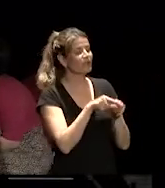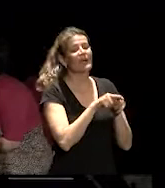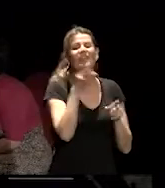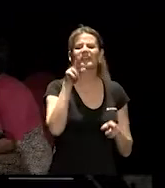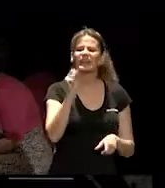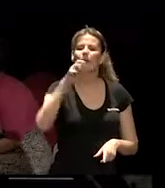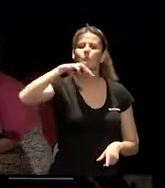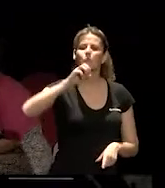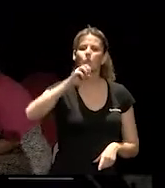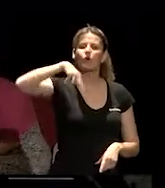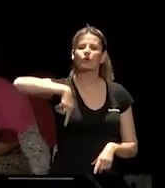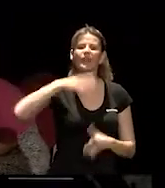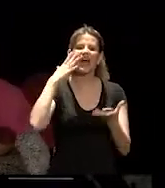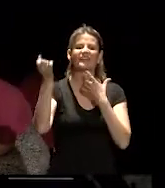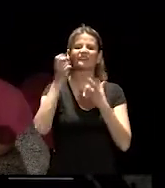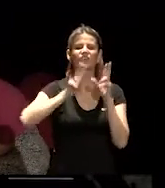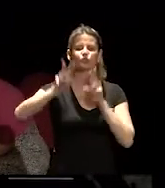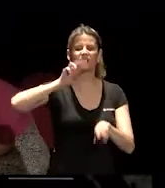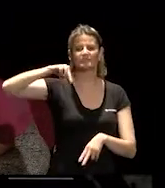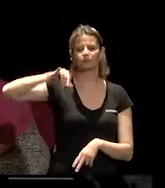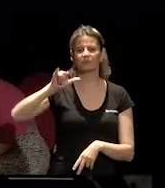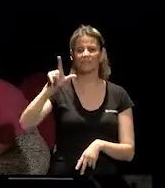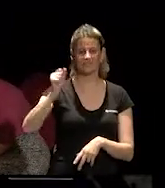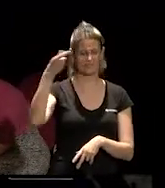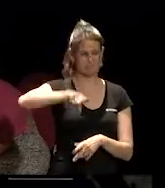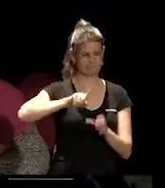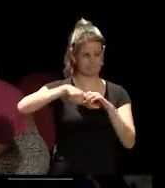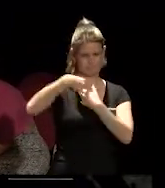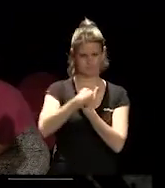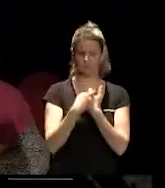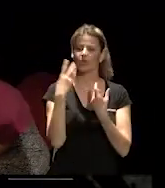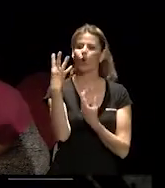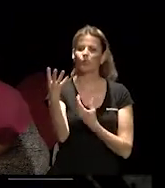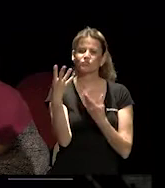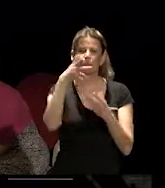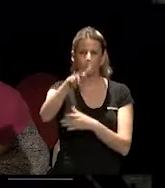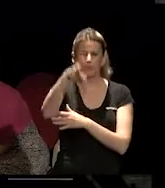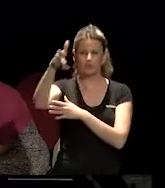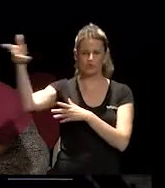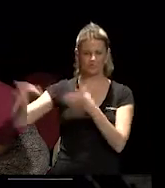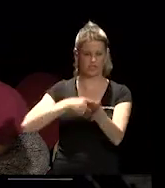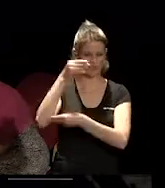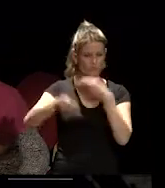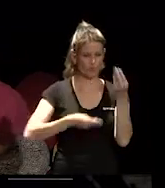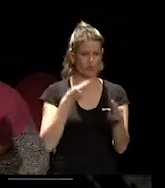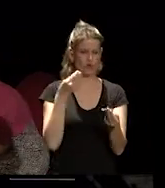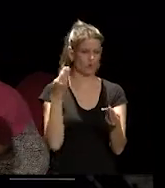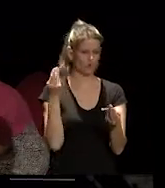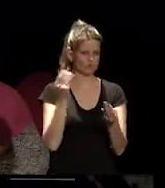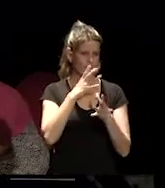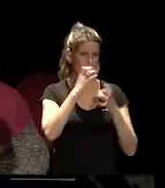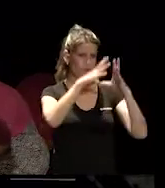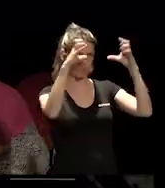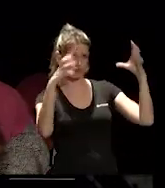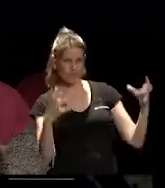y Mila están en las artes visuales. Mila está con 3 retroproyectores haciendo rollos que se hacían en los 70 ahí, con agua,